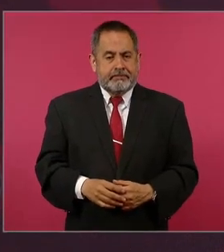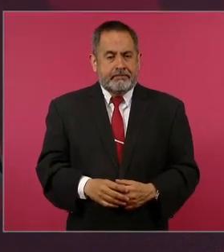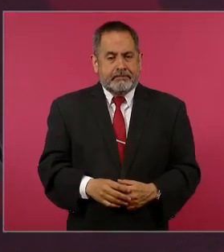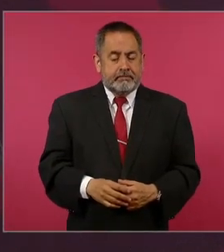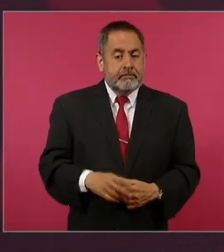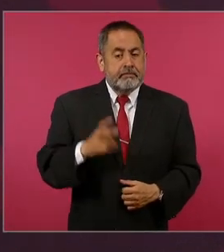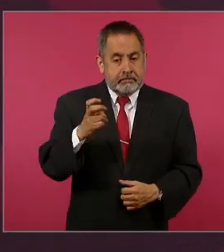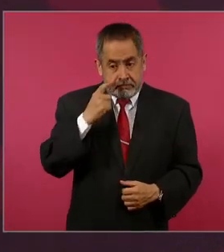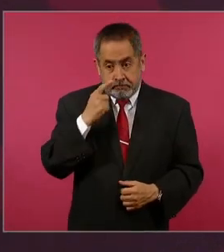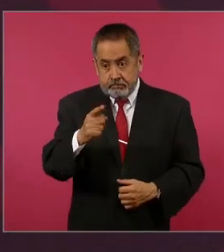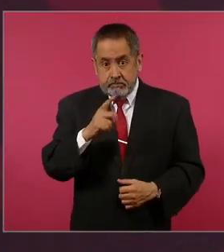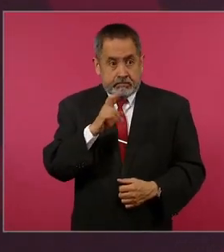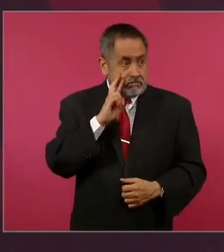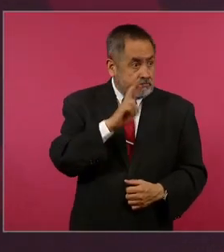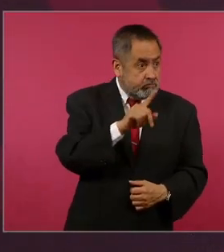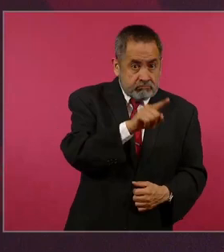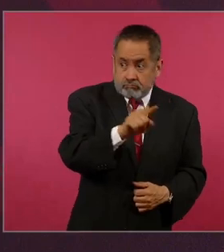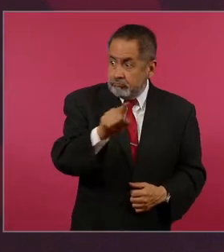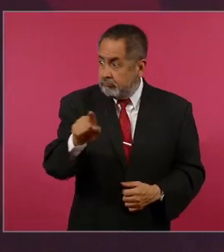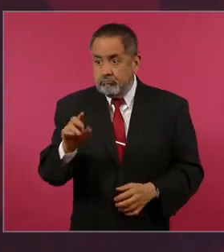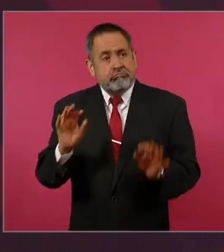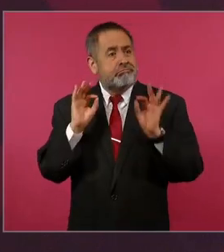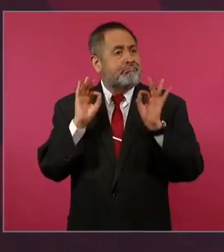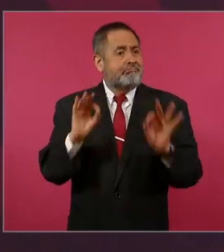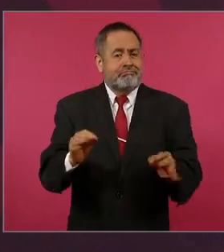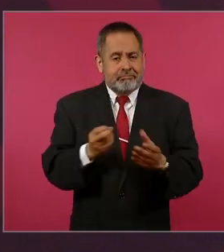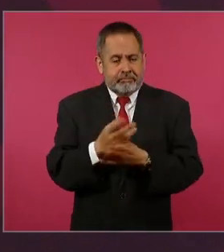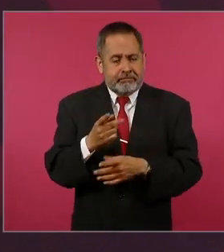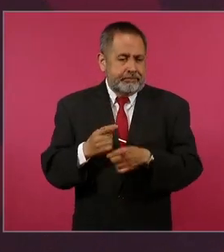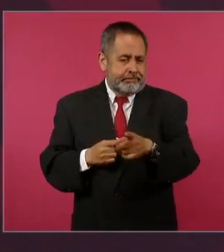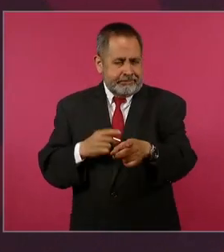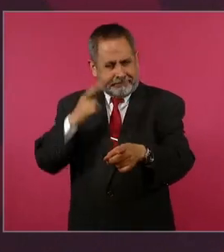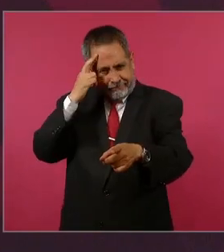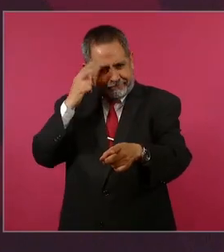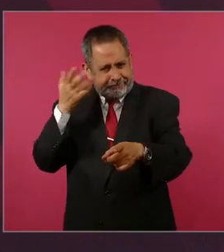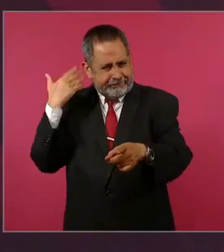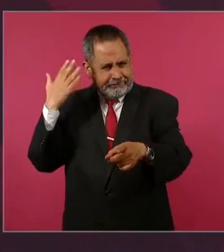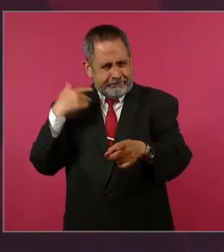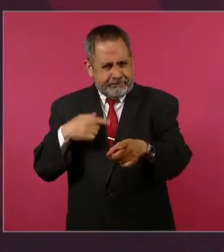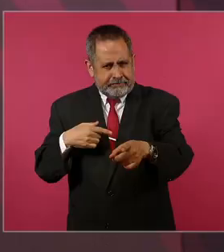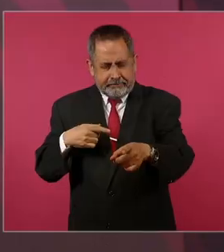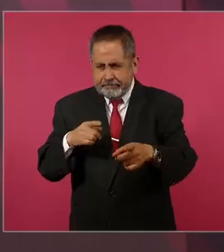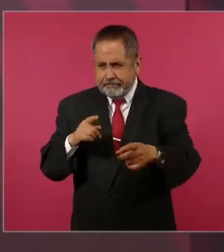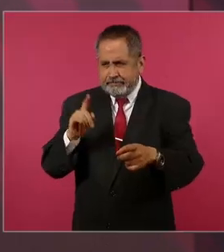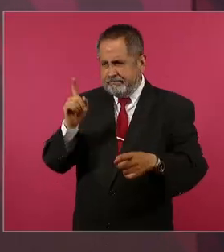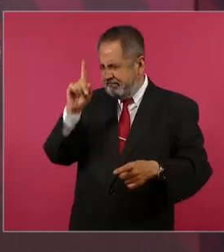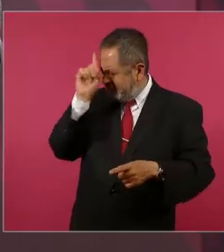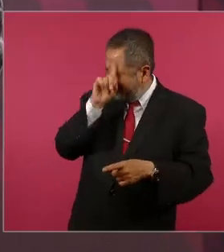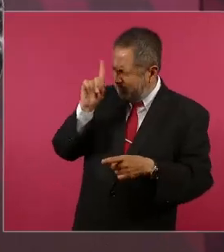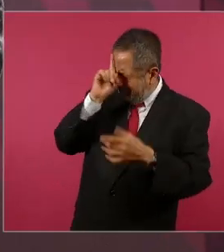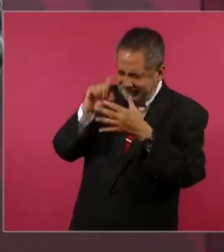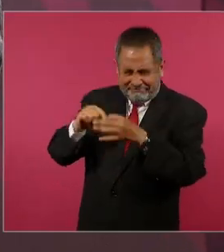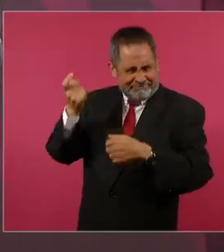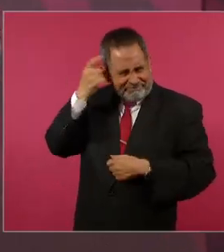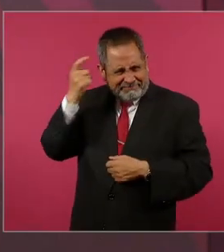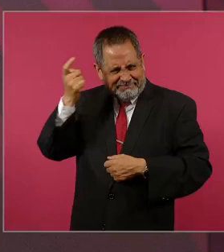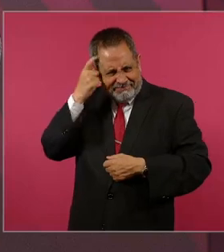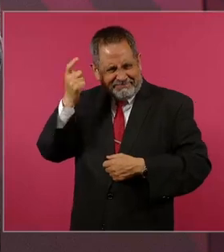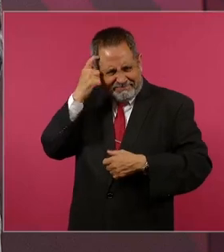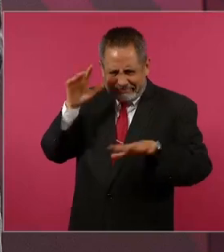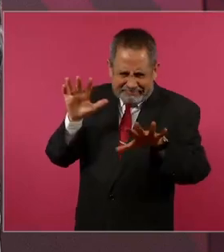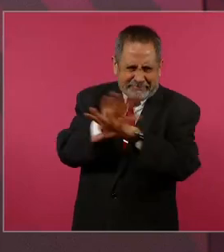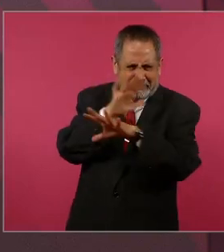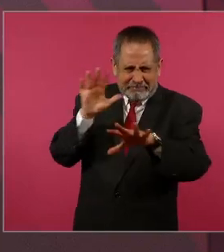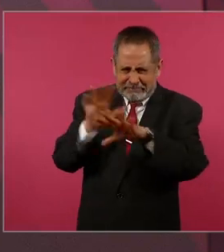se están viendo los resultados de lo que fue la revolución de las conciencias, que